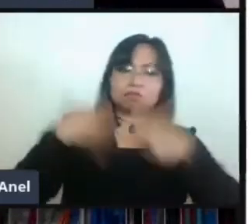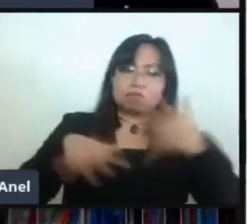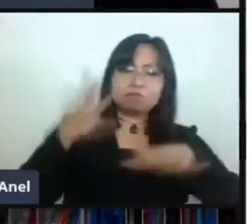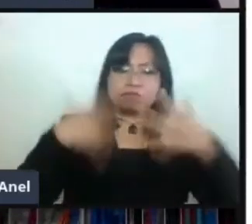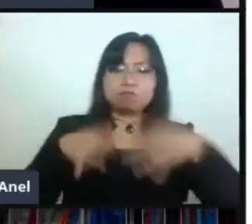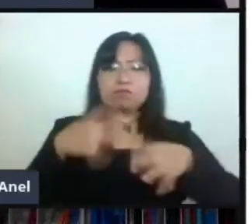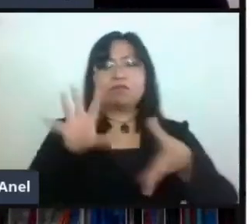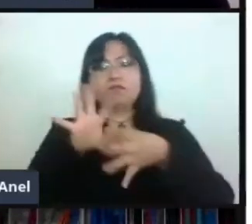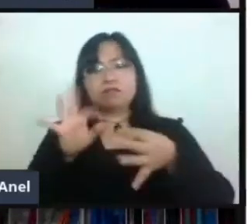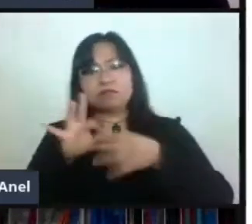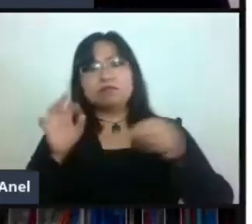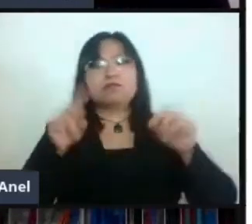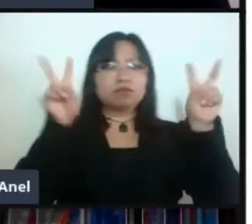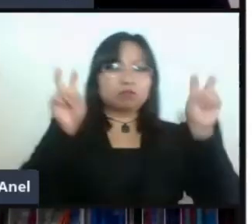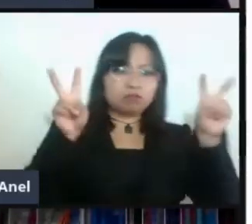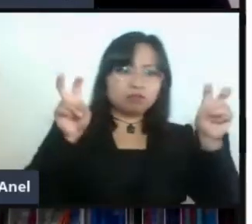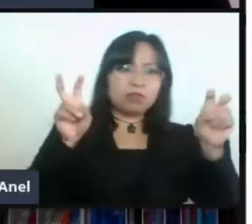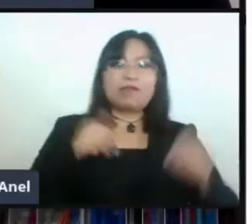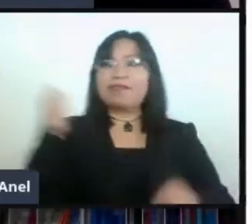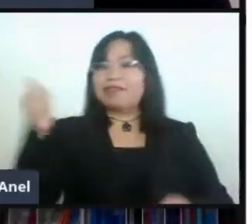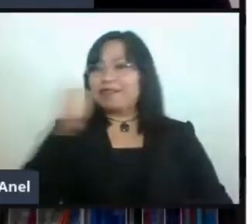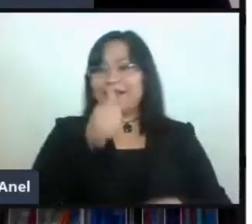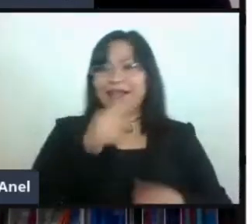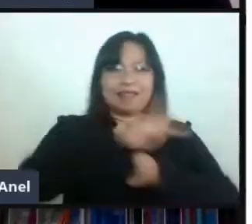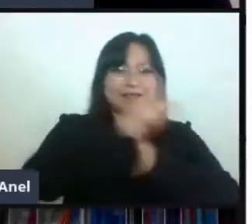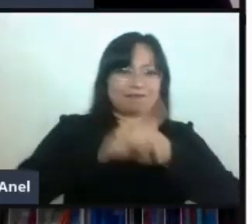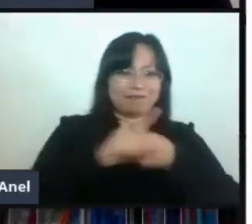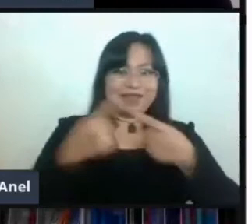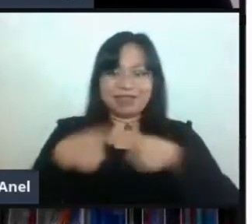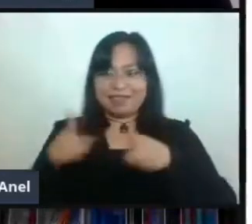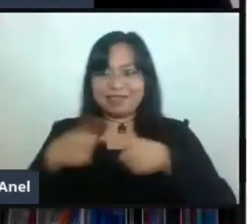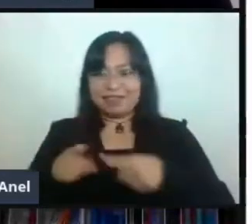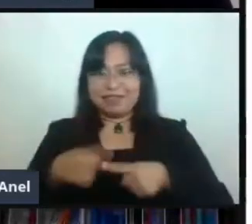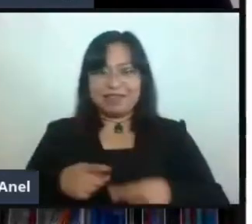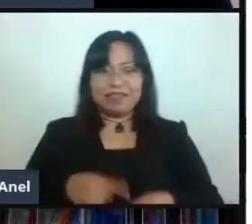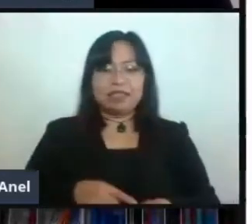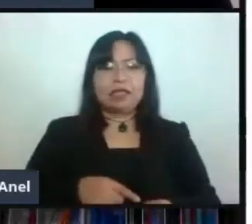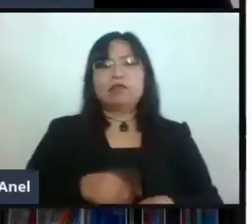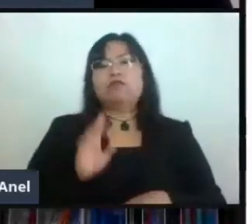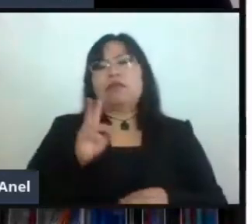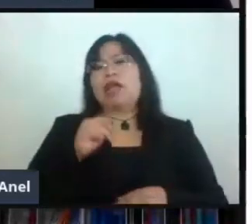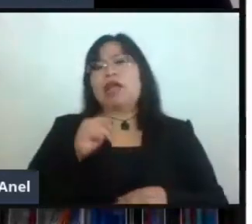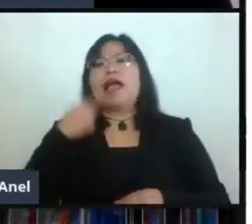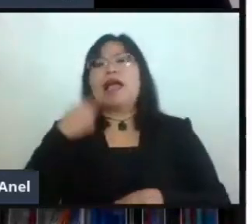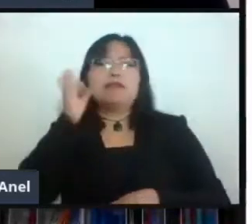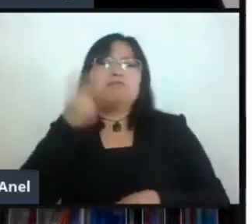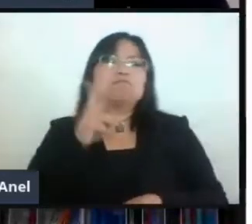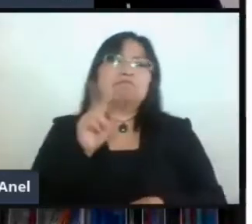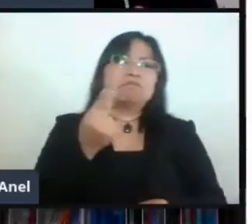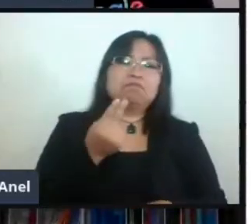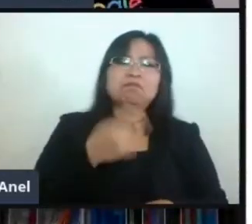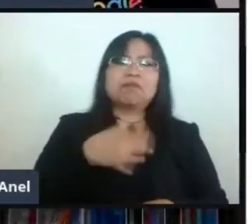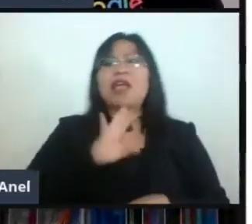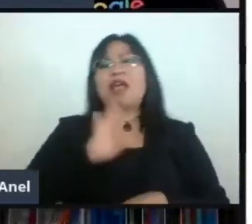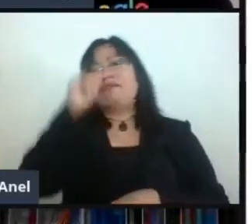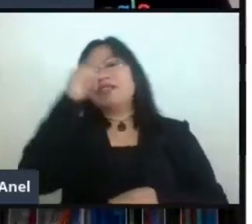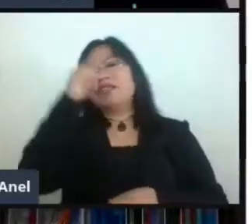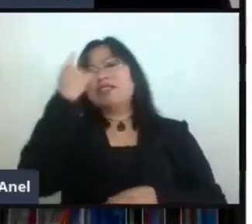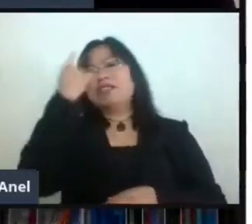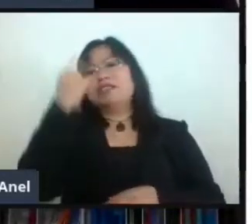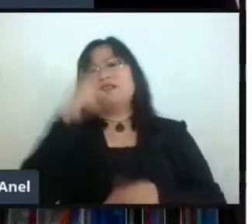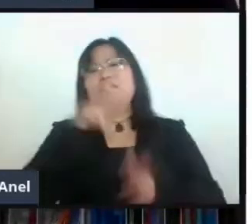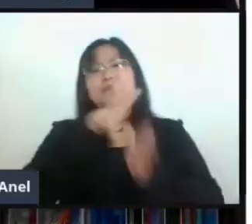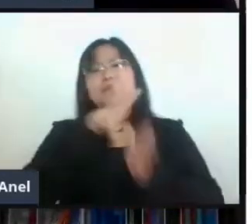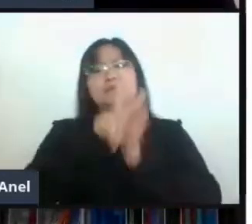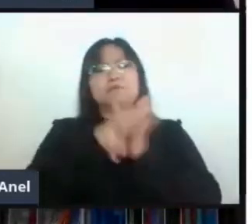con el lenguaje de señas de sus países. Obviamente los audios no, pero sí los videos donde los alumnos respondan a alguna